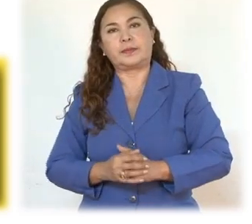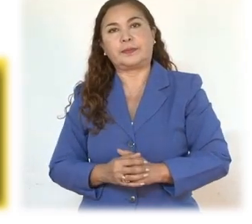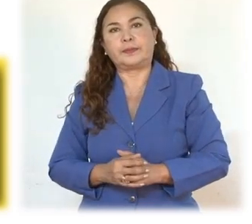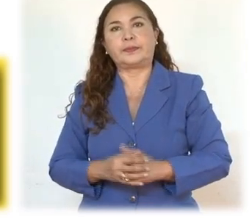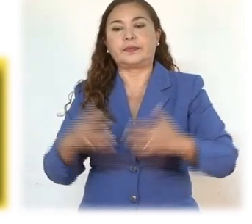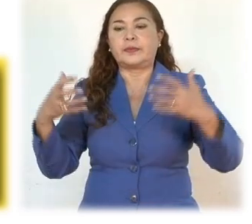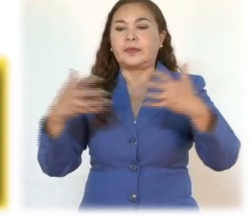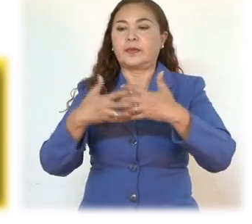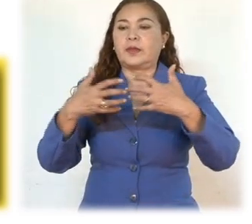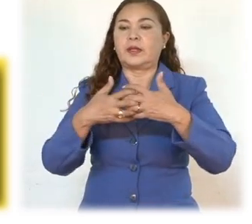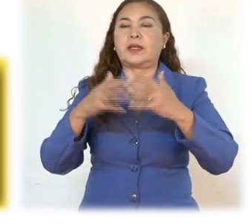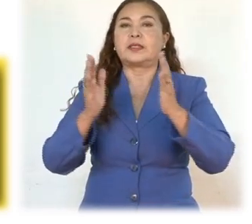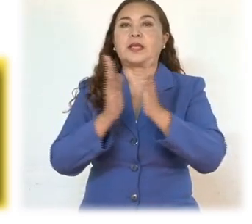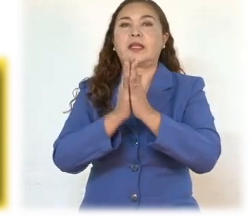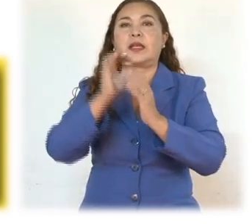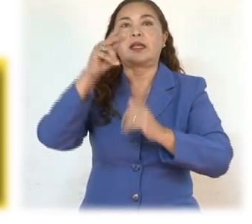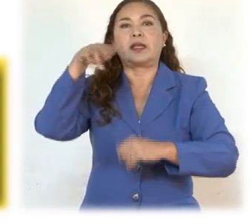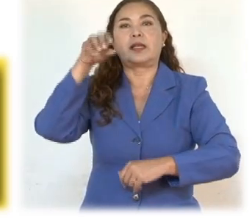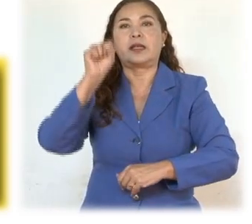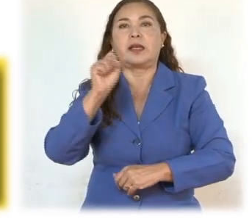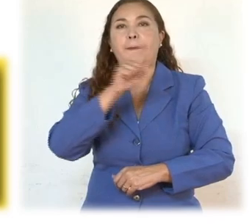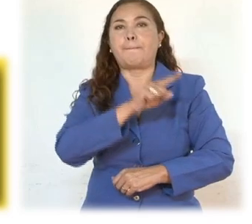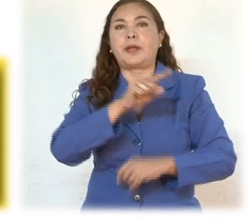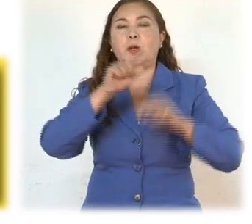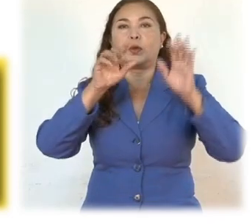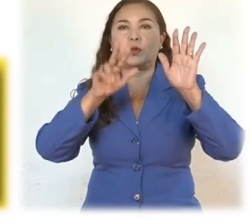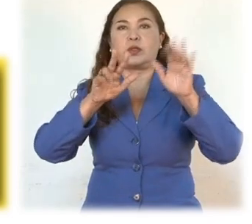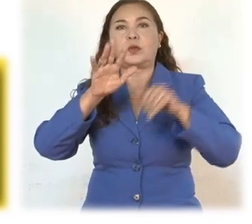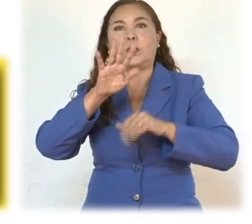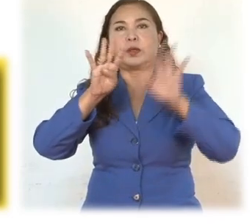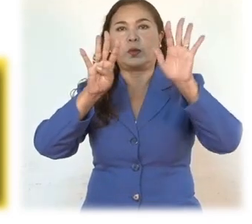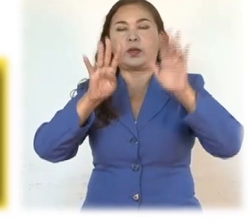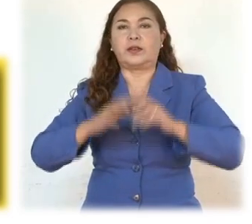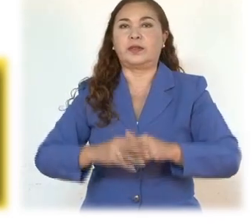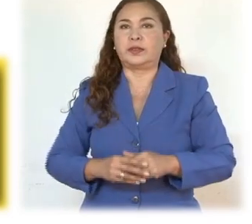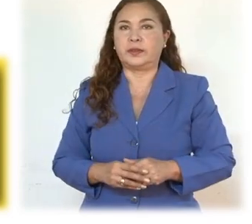1810 batalla de Santa Inés 1859